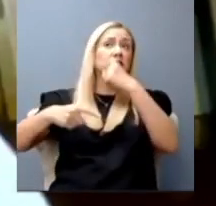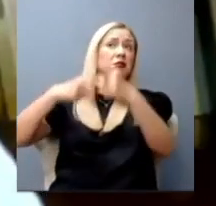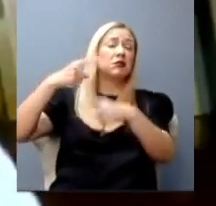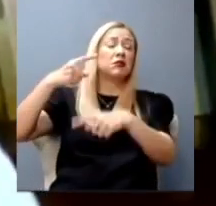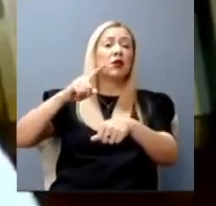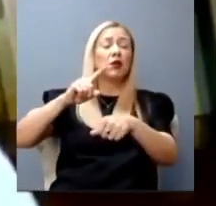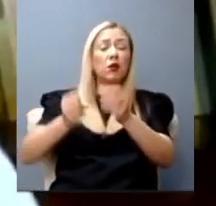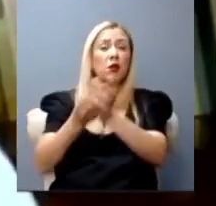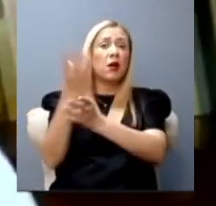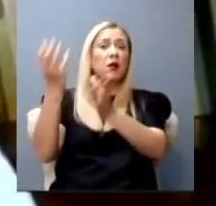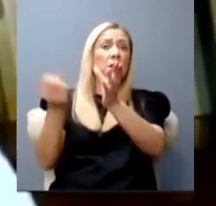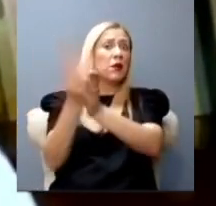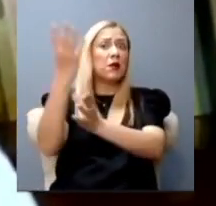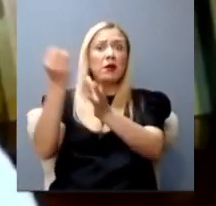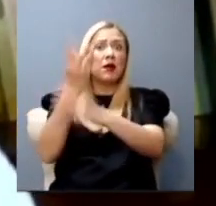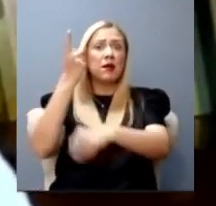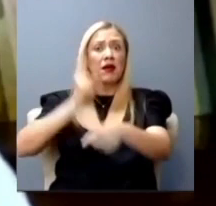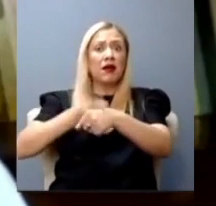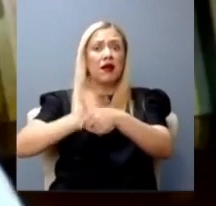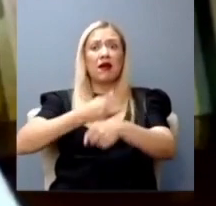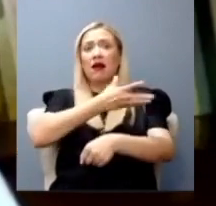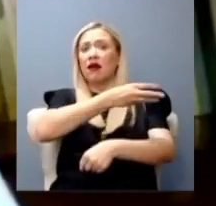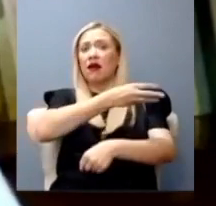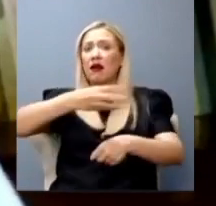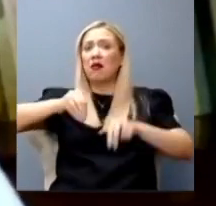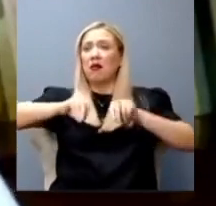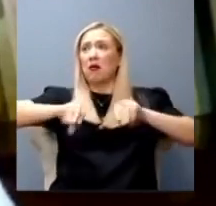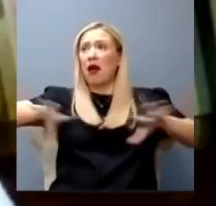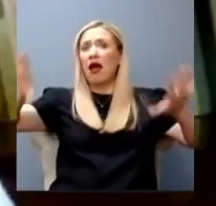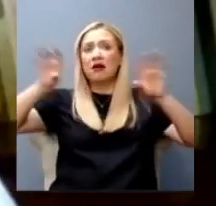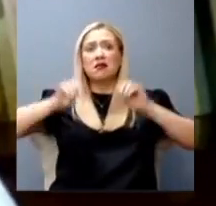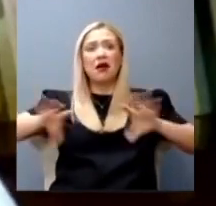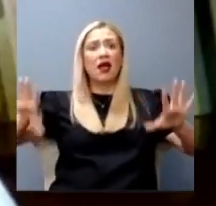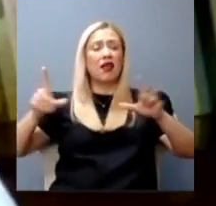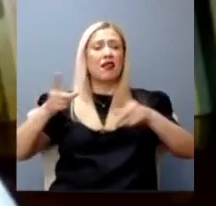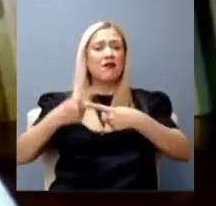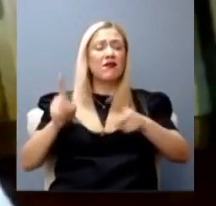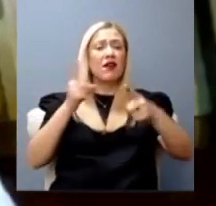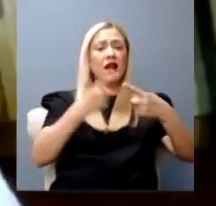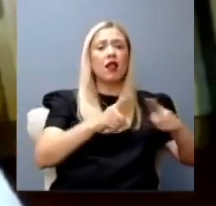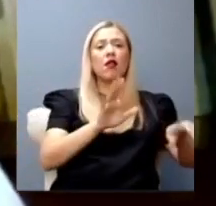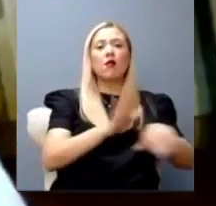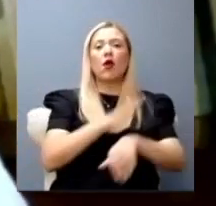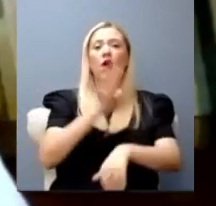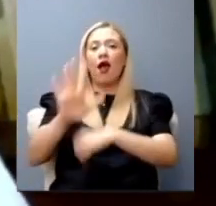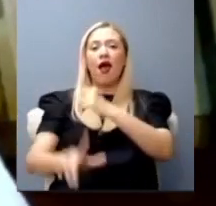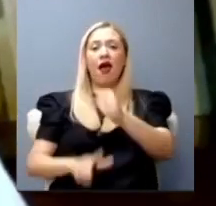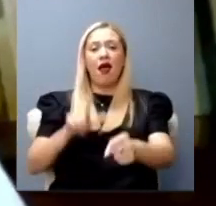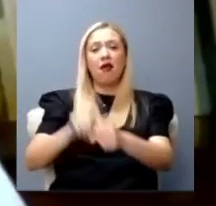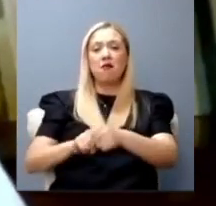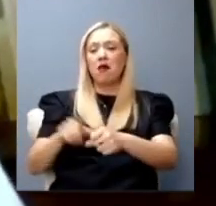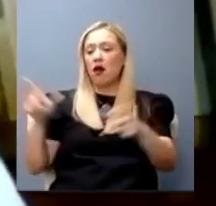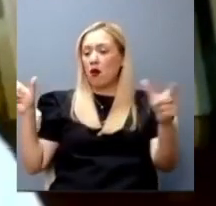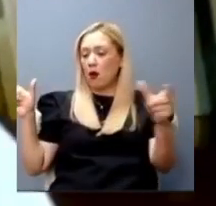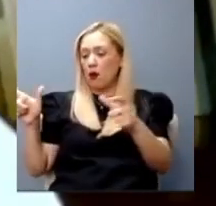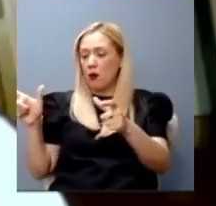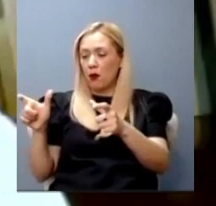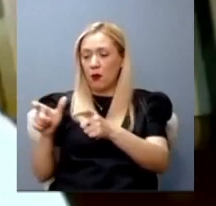porque la pérdida de biodiversidad nos conduce a la proliferación de